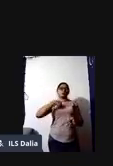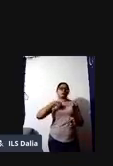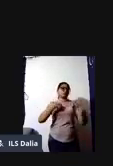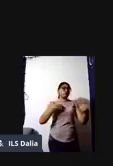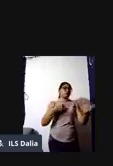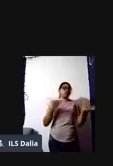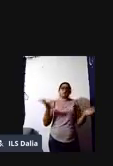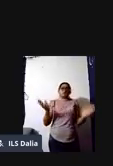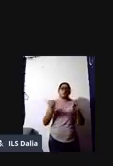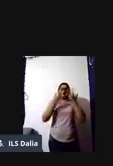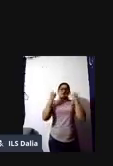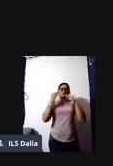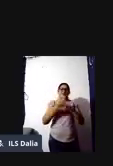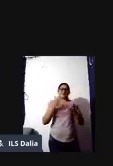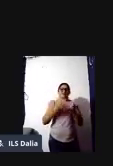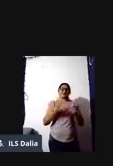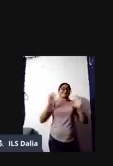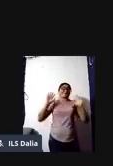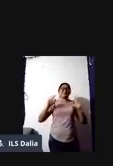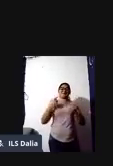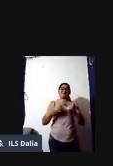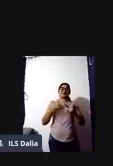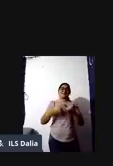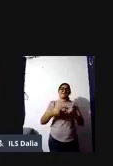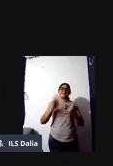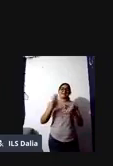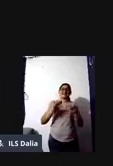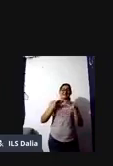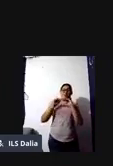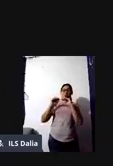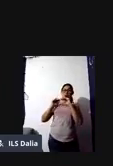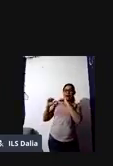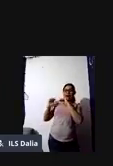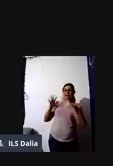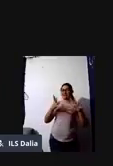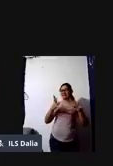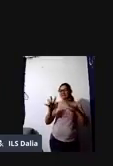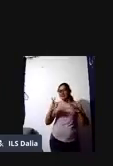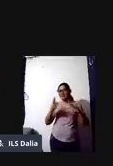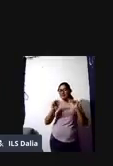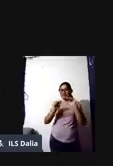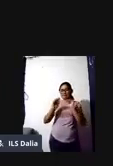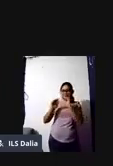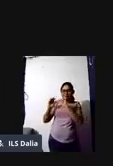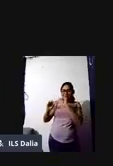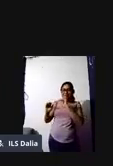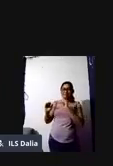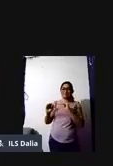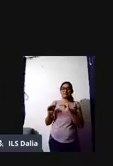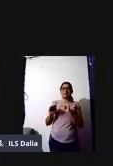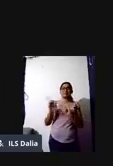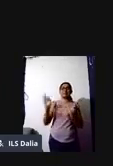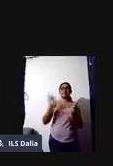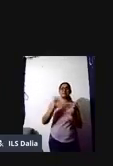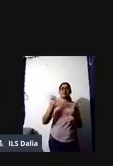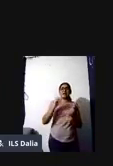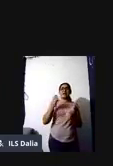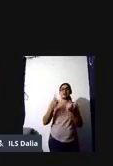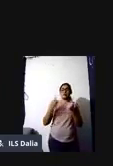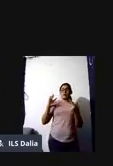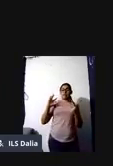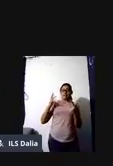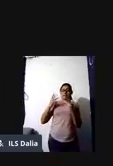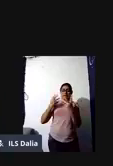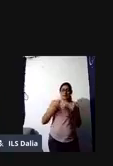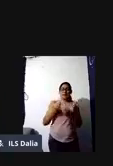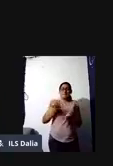este momento los niveles andan parejitos, ¿no? Pero hay quien quizás de tiempo atrás traía una irritabilidad y esto